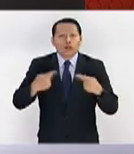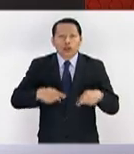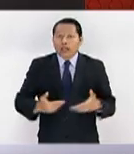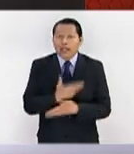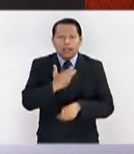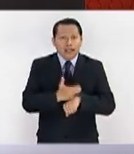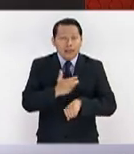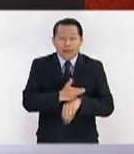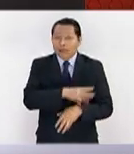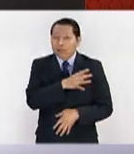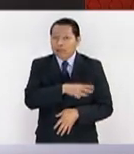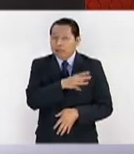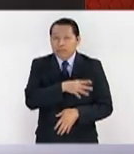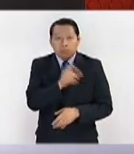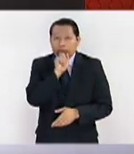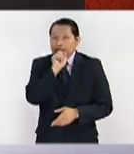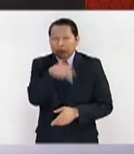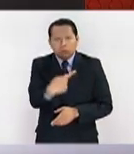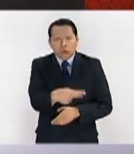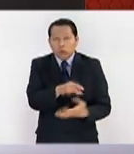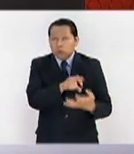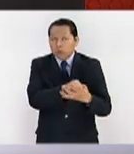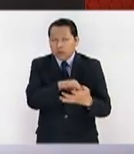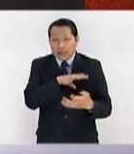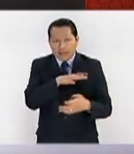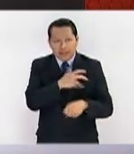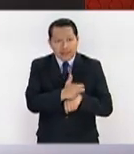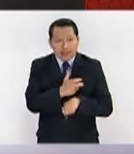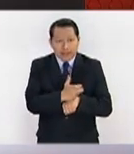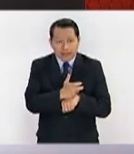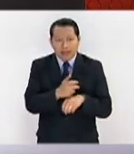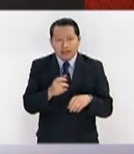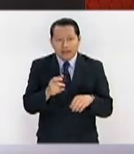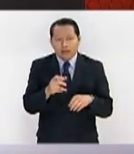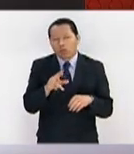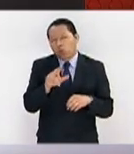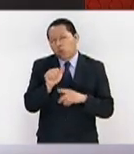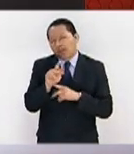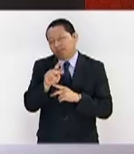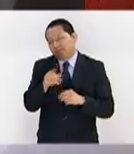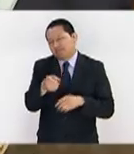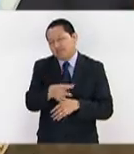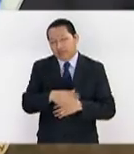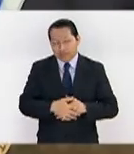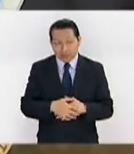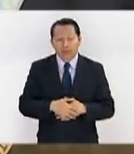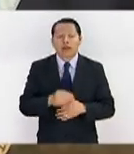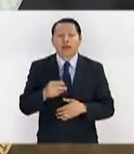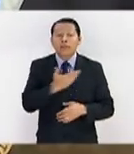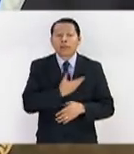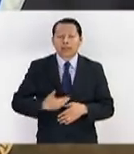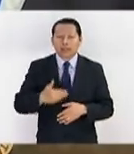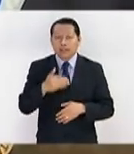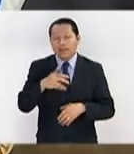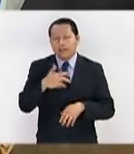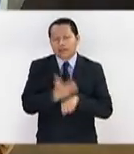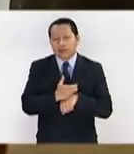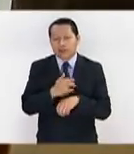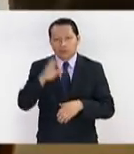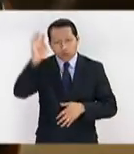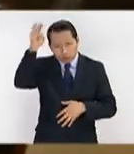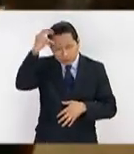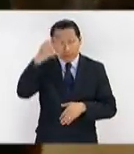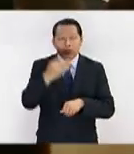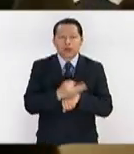blanco, sajón, conocidos allá en los Estados Unidos como WASP. Bueno, el presidente de los Estados Unidos, Donald Trump, quien